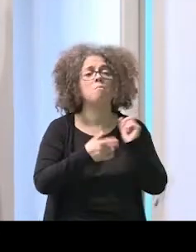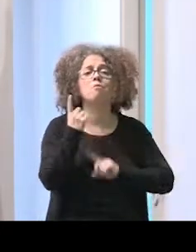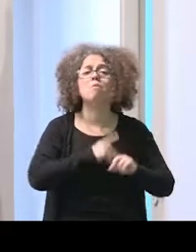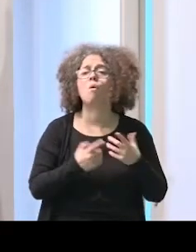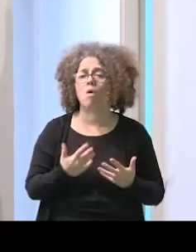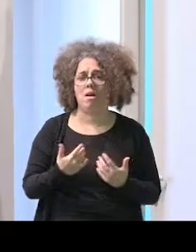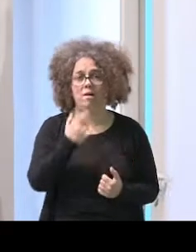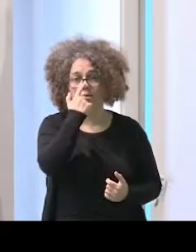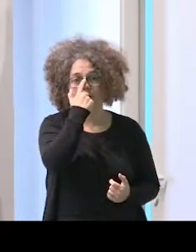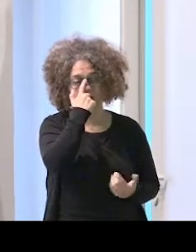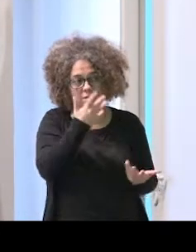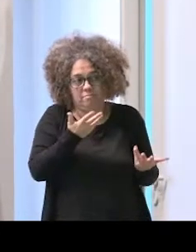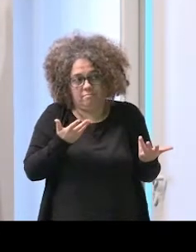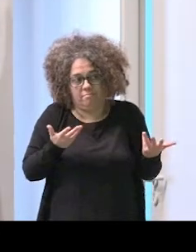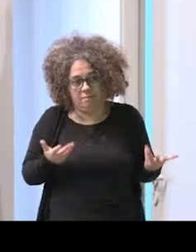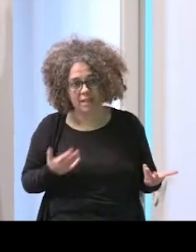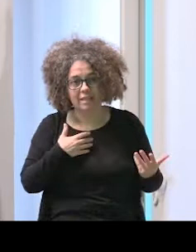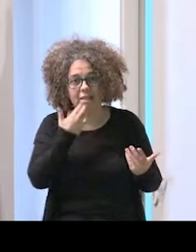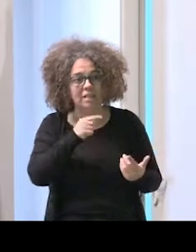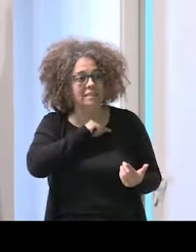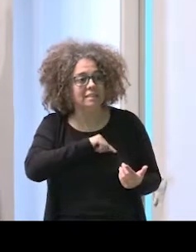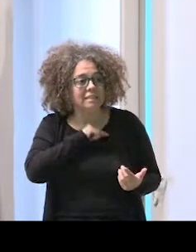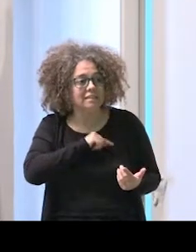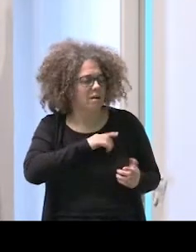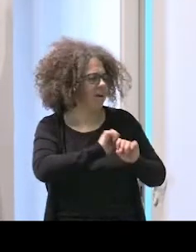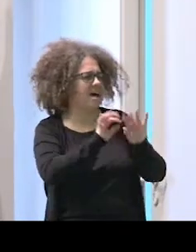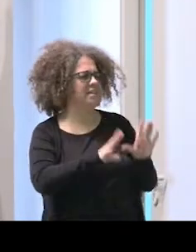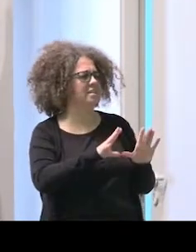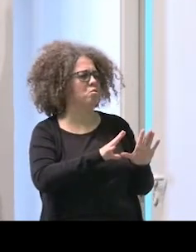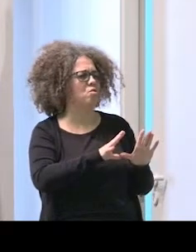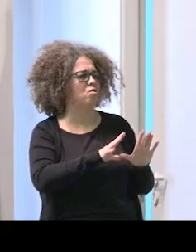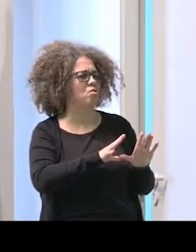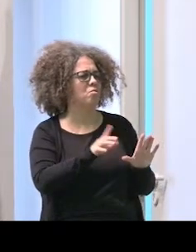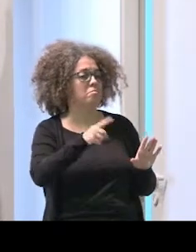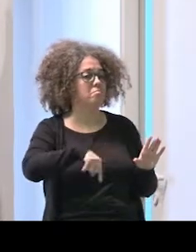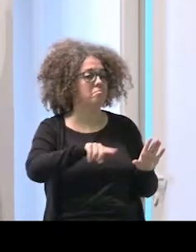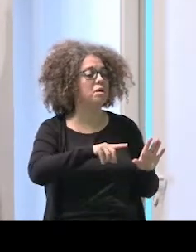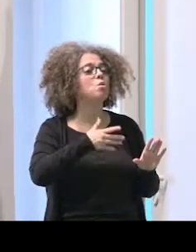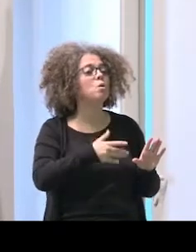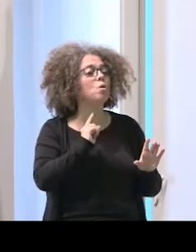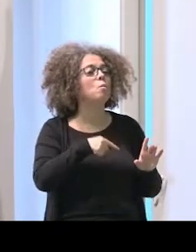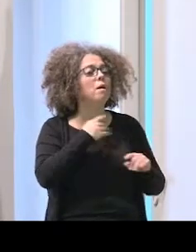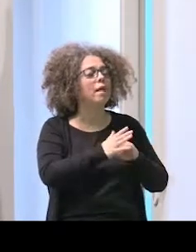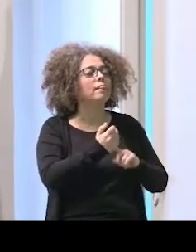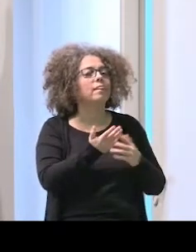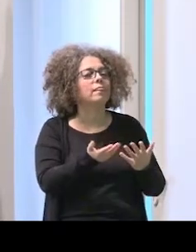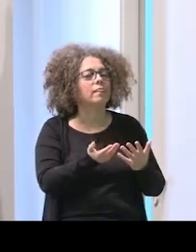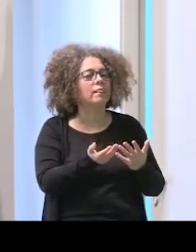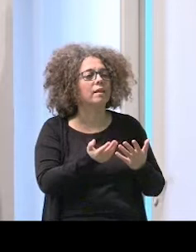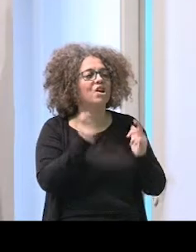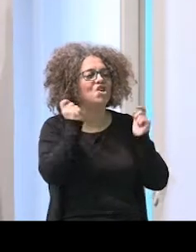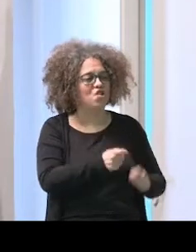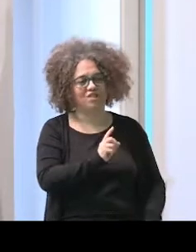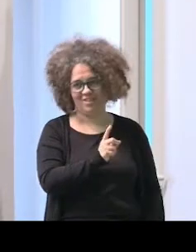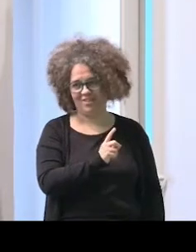estos? Pues que realmente sintomático lo tienes muy claro lo que es sintomático, pero luego a la hora del diagnóstico clínico no los